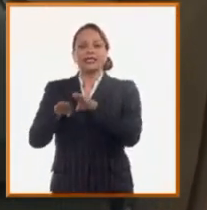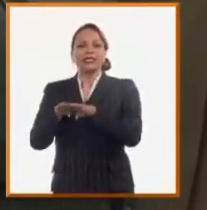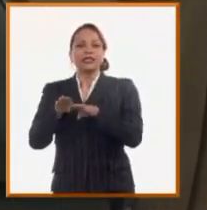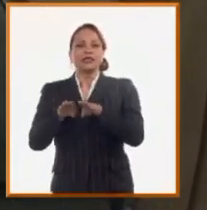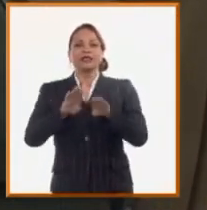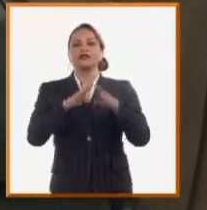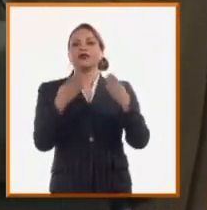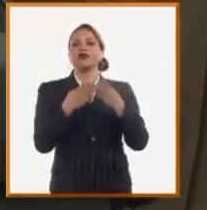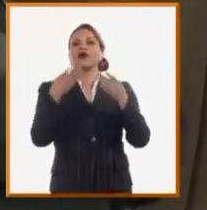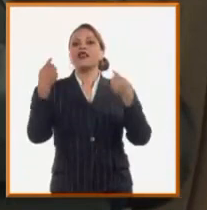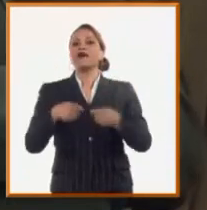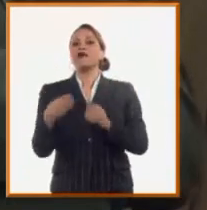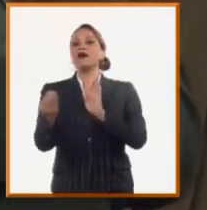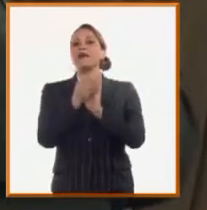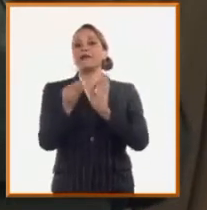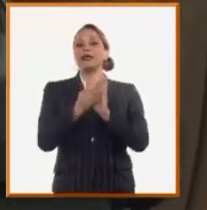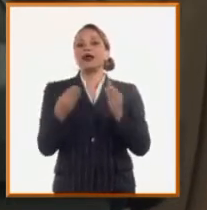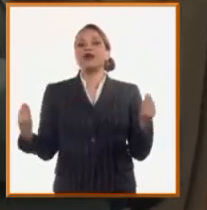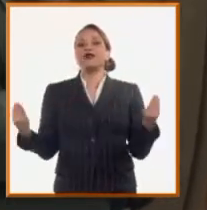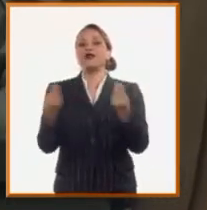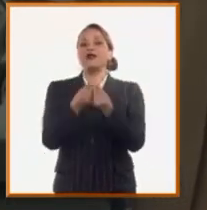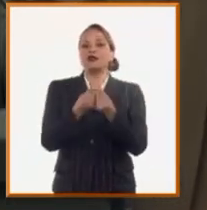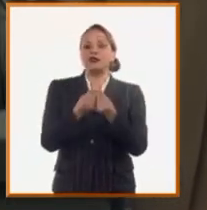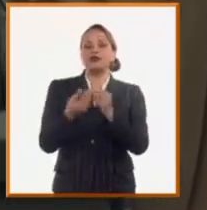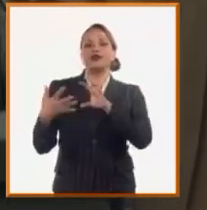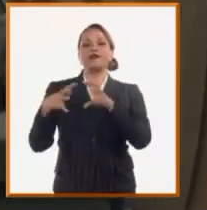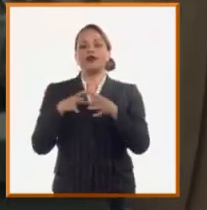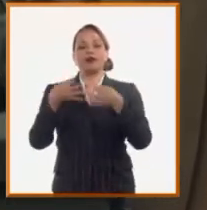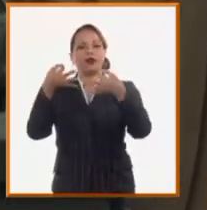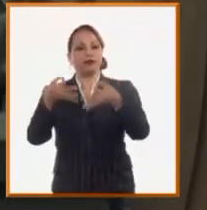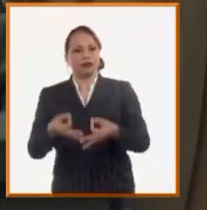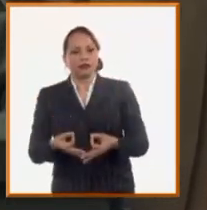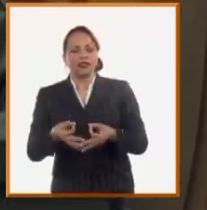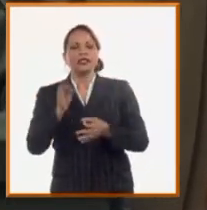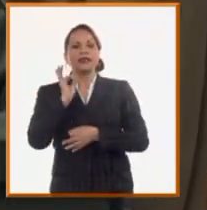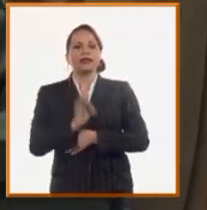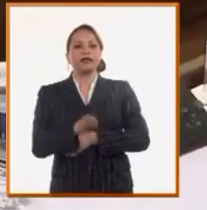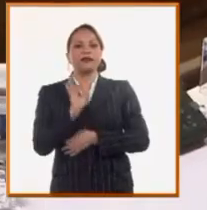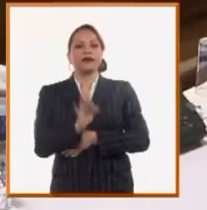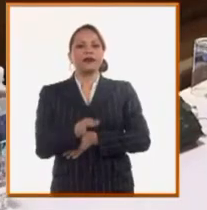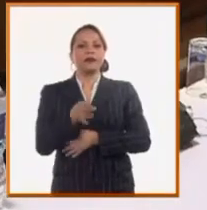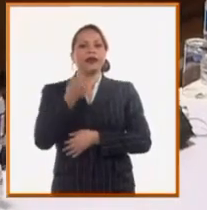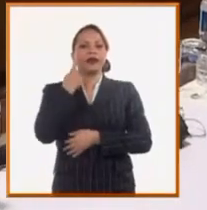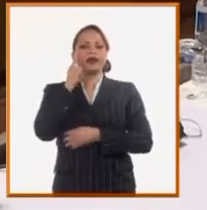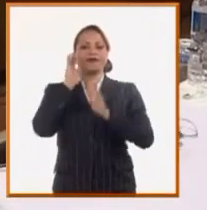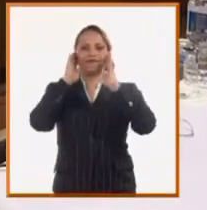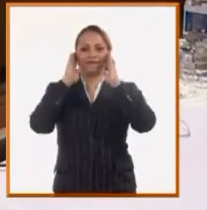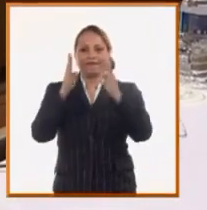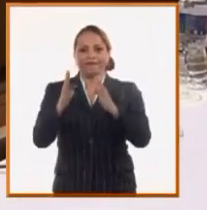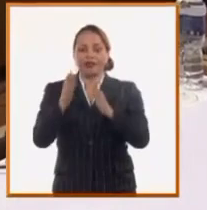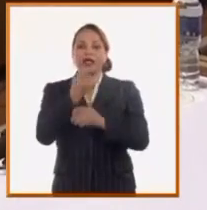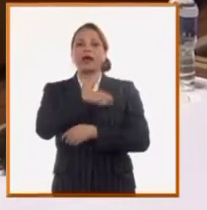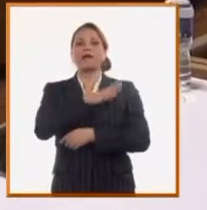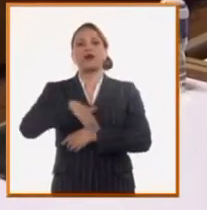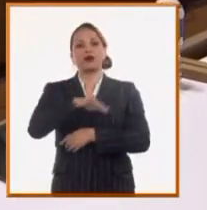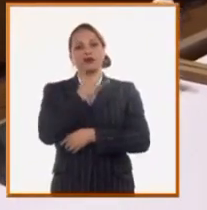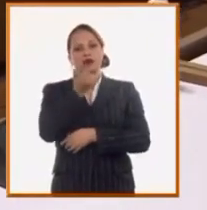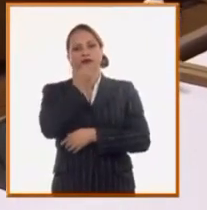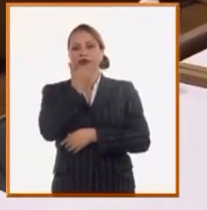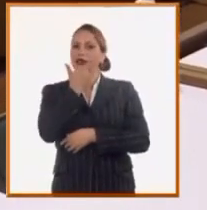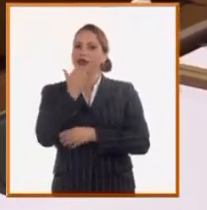las tenemos que aplicar en su conjunto de manera adecuada, siempre teniendo una medida hacia quién, hacia las personas que pueden ser más